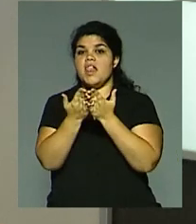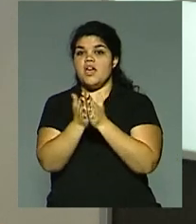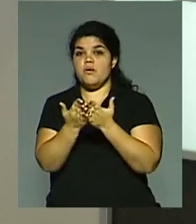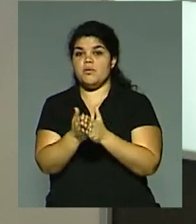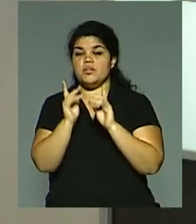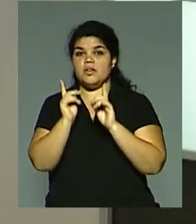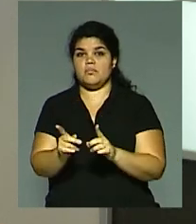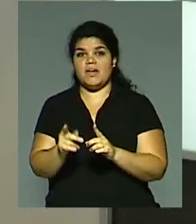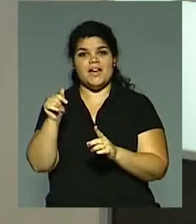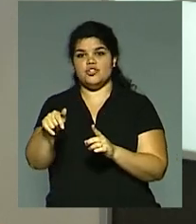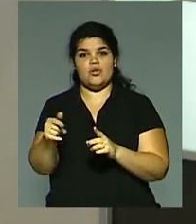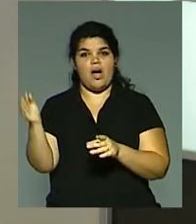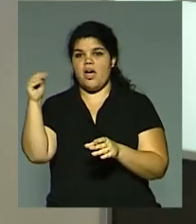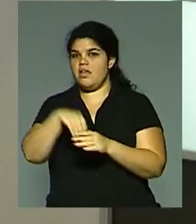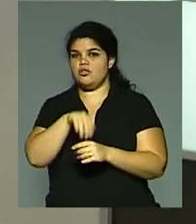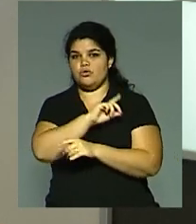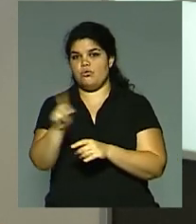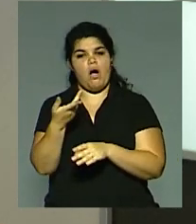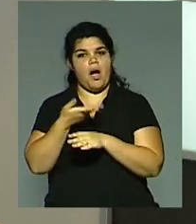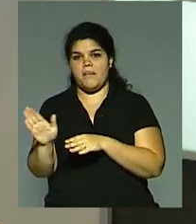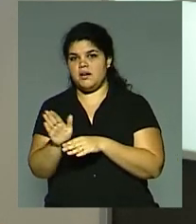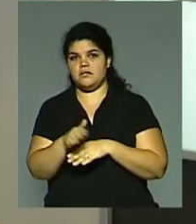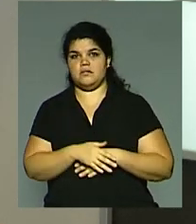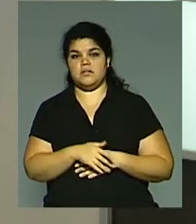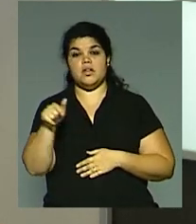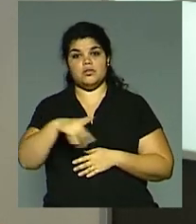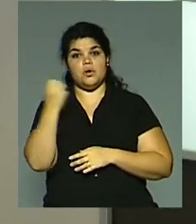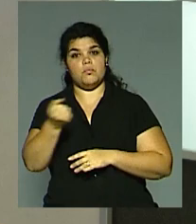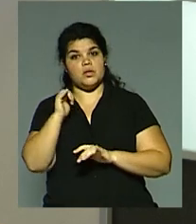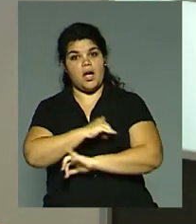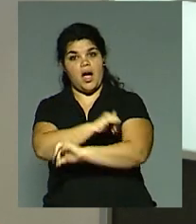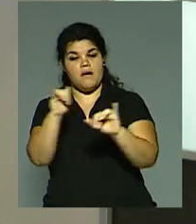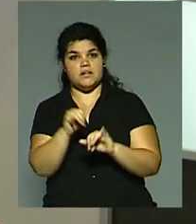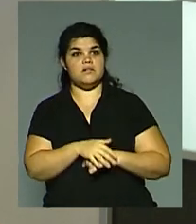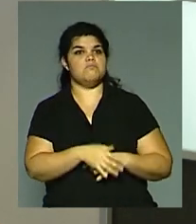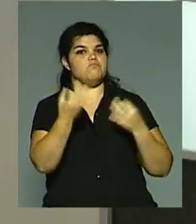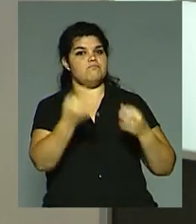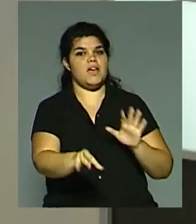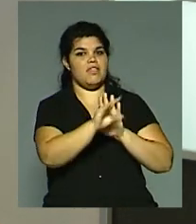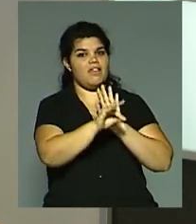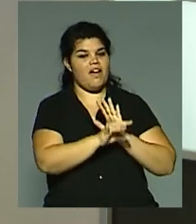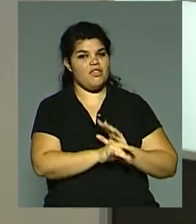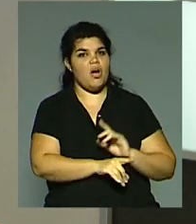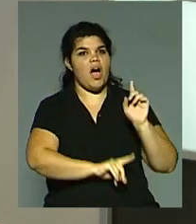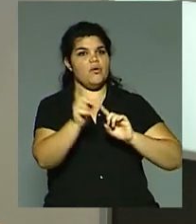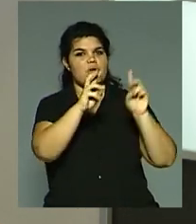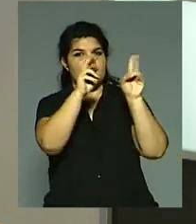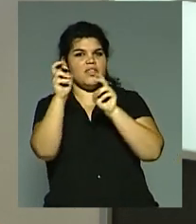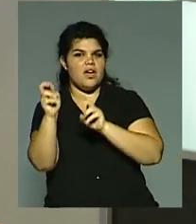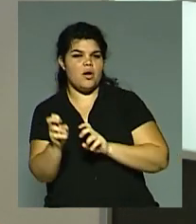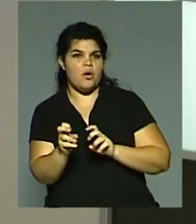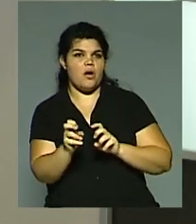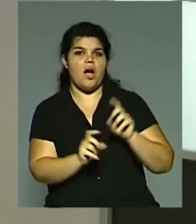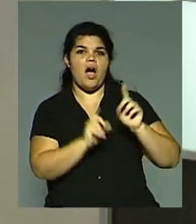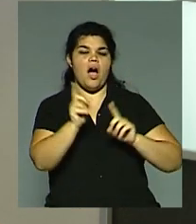siguen exentos, eso ténganlo en cuenta, eso siguen exentos, eso es muy bueno también para tener en cuenta. Es muy bueno el dato porque por ahí nos llegan algunos títulos o tardan